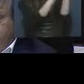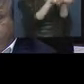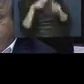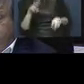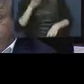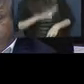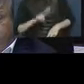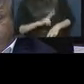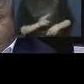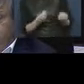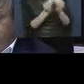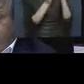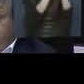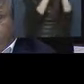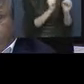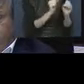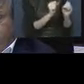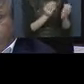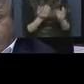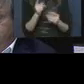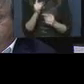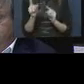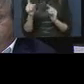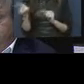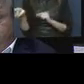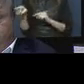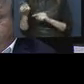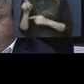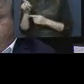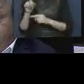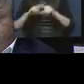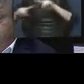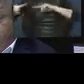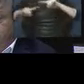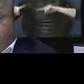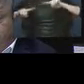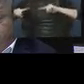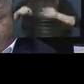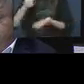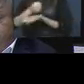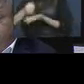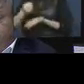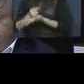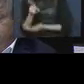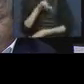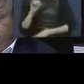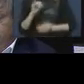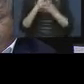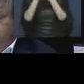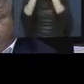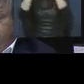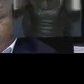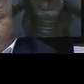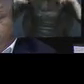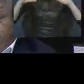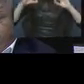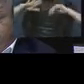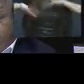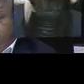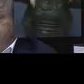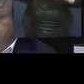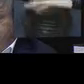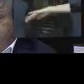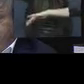cobrárselas. Sin embargo, por una vía directa administrativa, entre el Servicio de Impuesto Interno, sin transparencia siquiera, porque esto se supo mucho